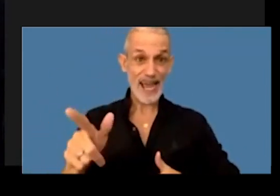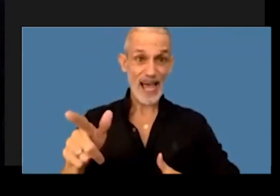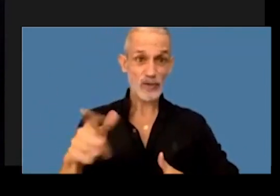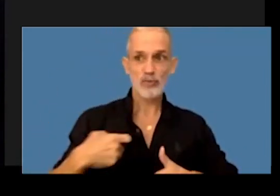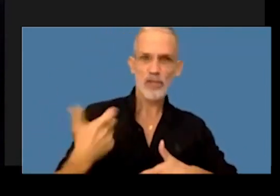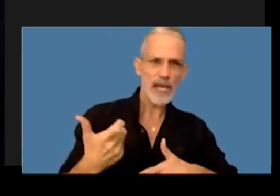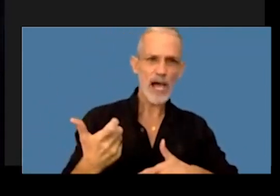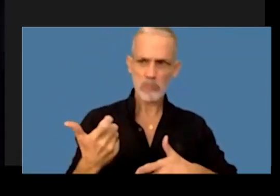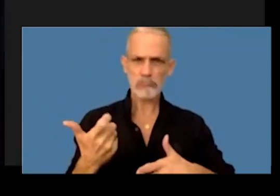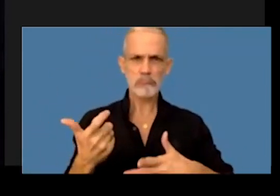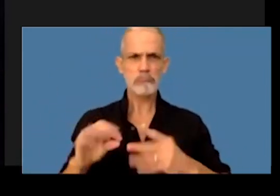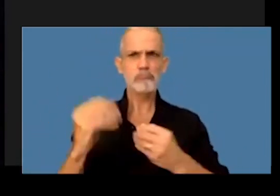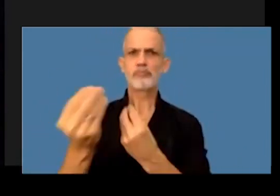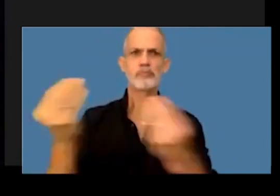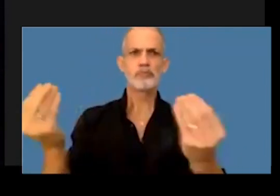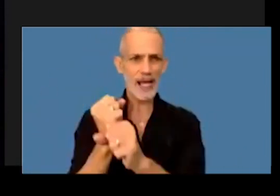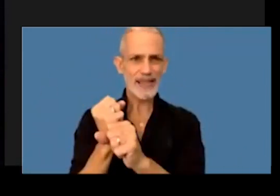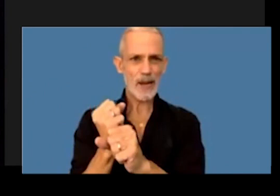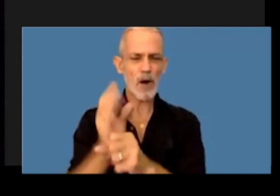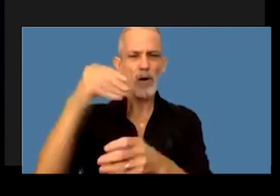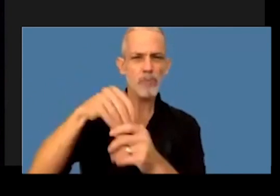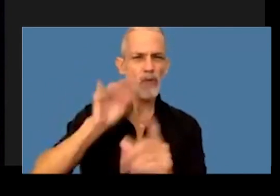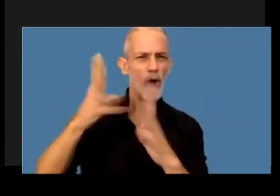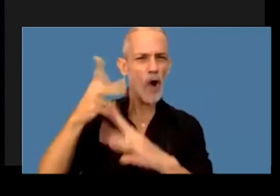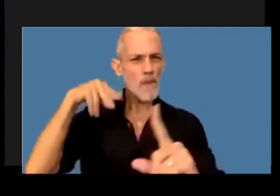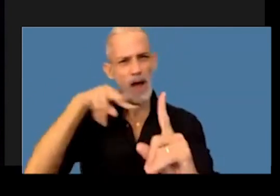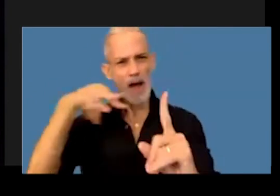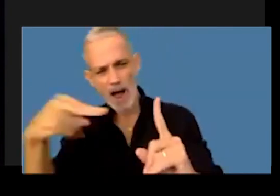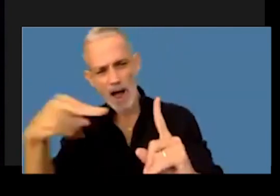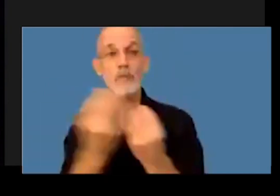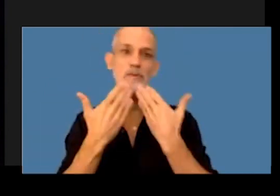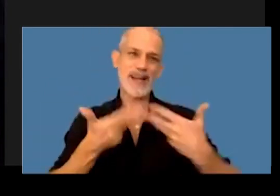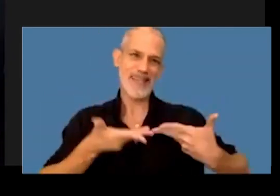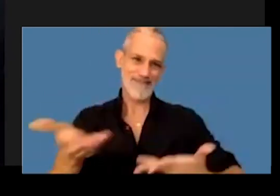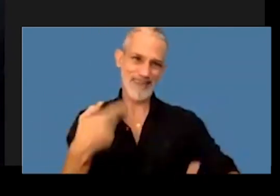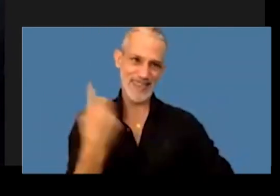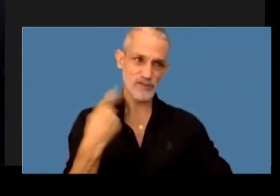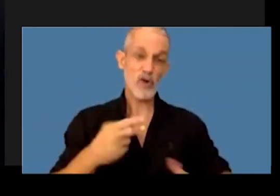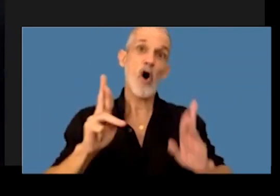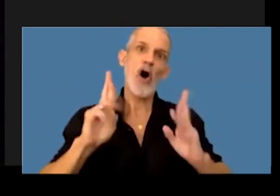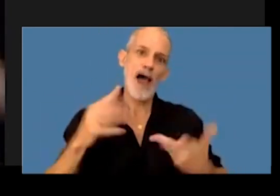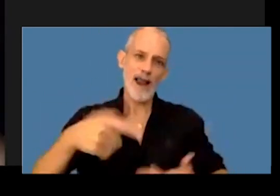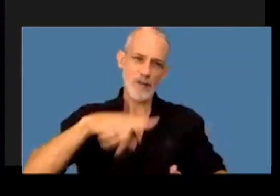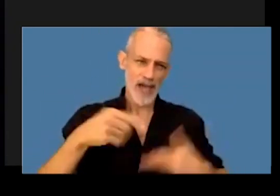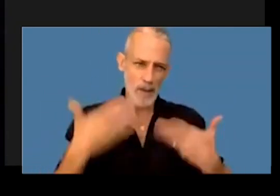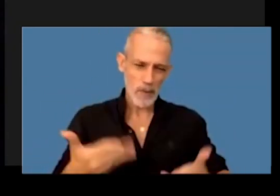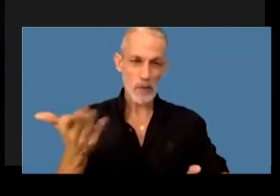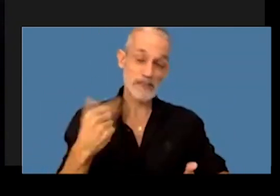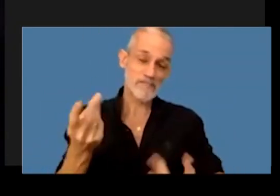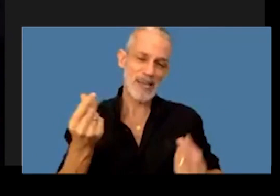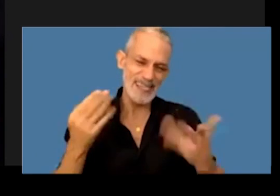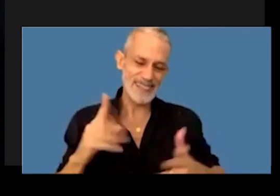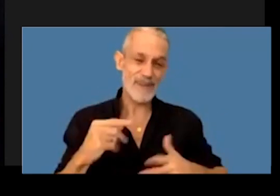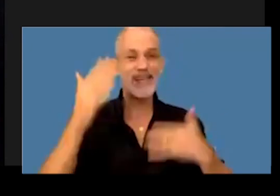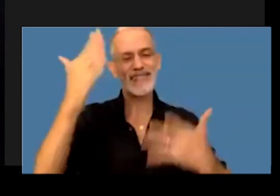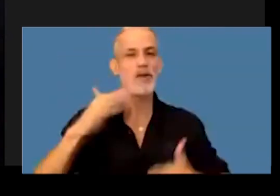del trabajo se incorpore esta perspectiva. Muchas gracias por la invitación, espero que les haya servido. Y un saludo para todas